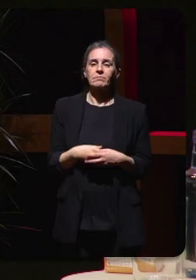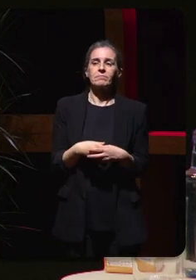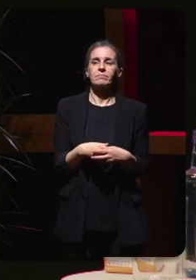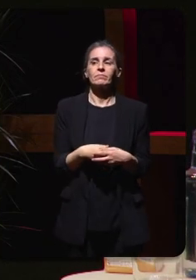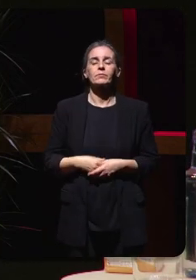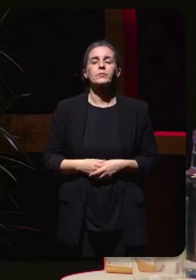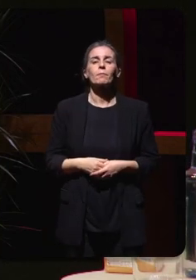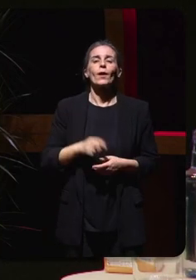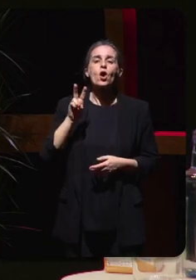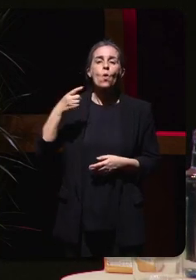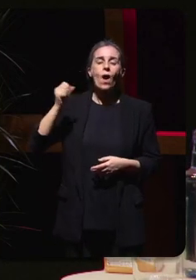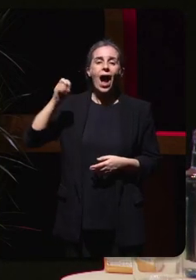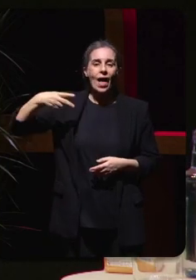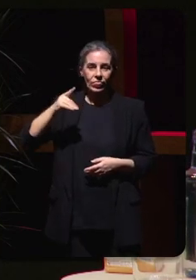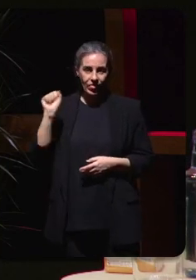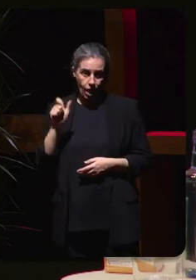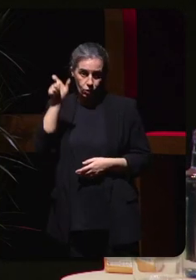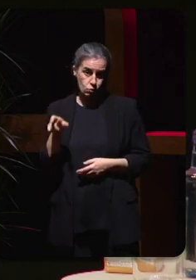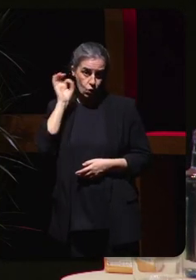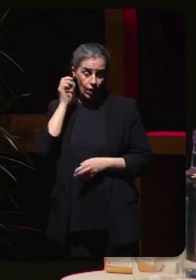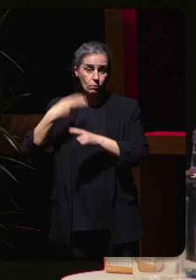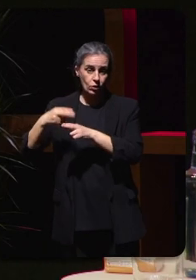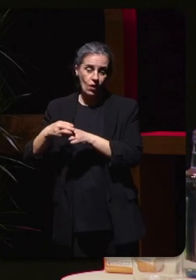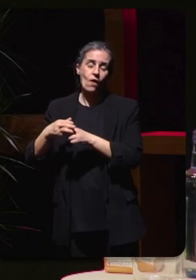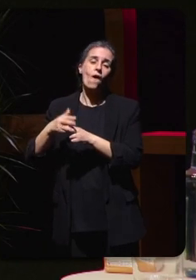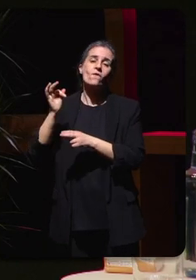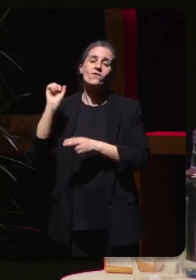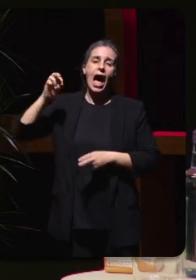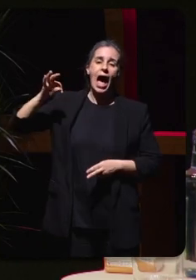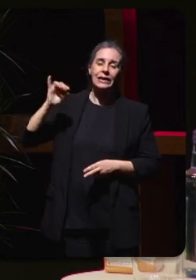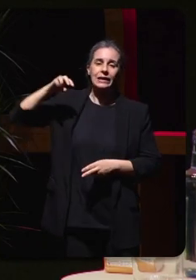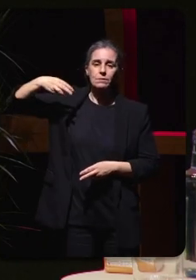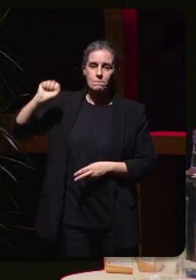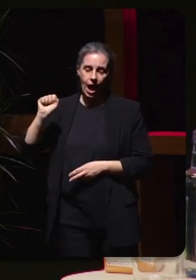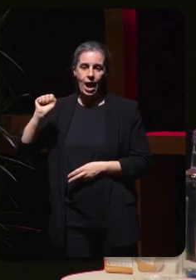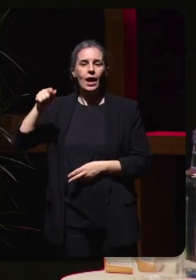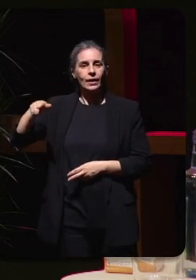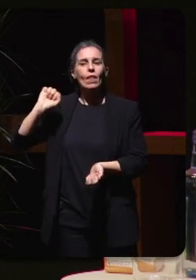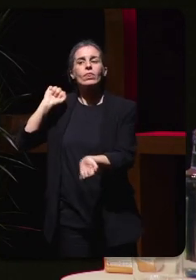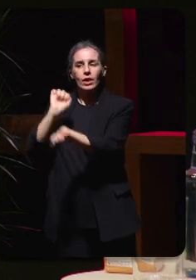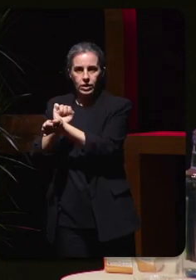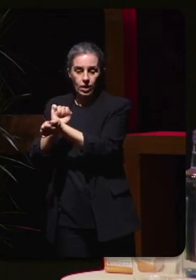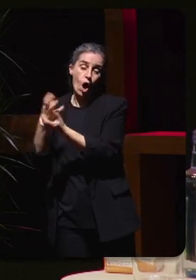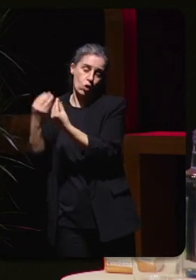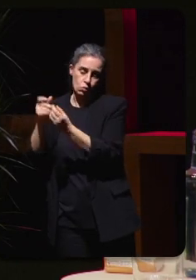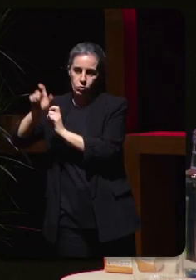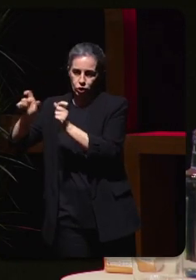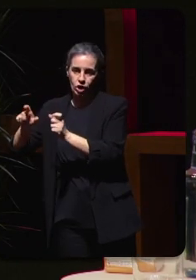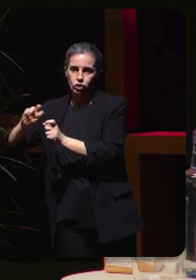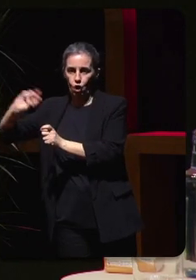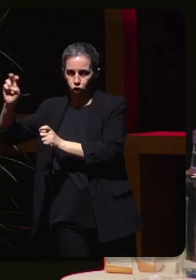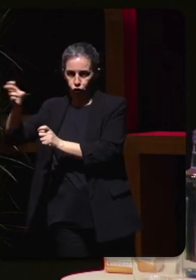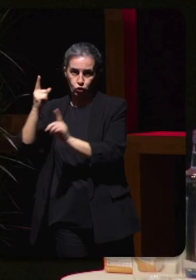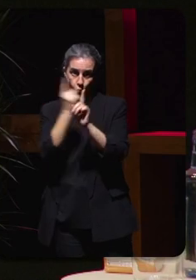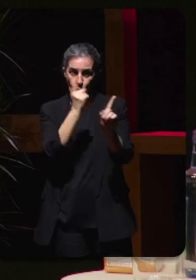Bueno, en Uganda, pues una política, ¿no?, o sea, Fátima Zainab, que fue detenida con otros opositores, ¿no?, que iban bueno, pues a